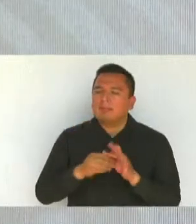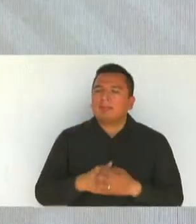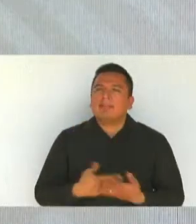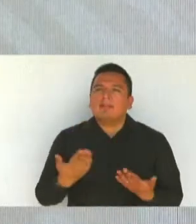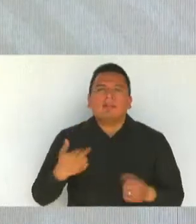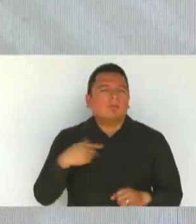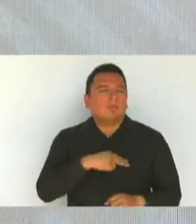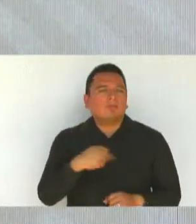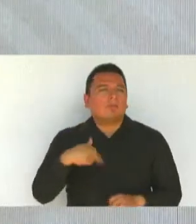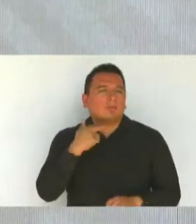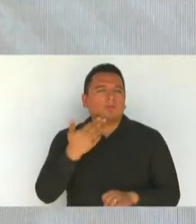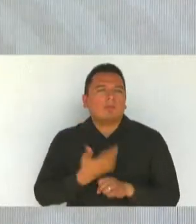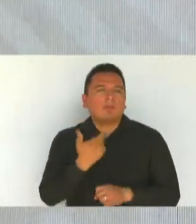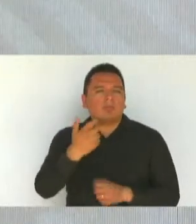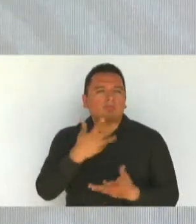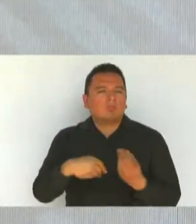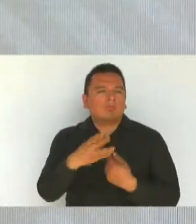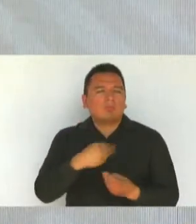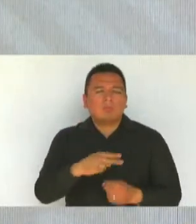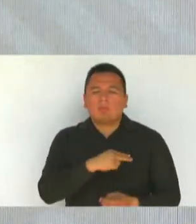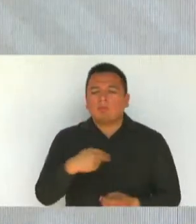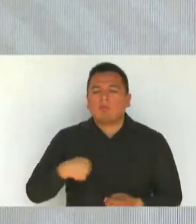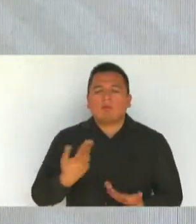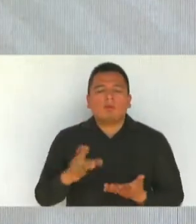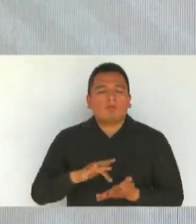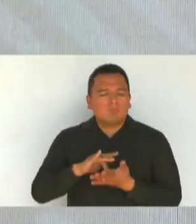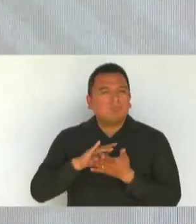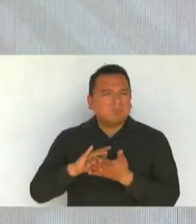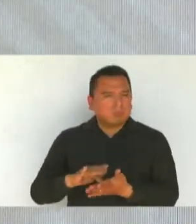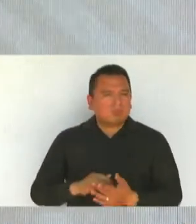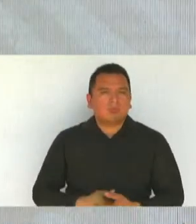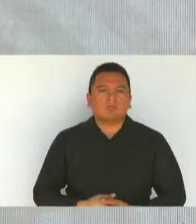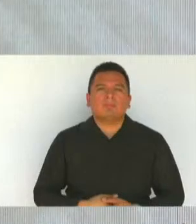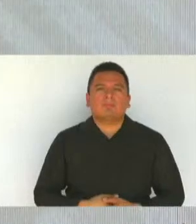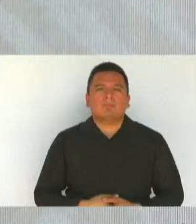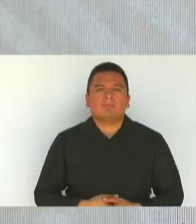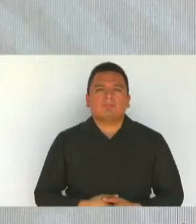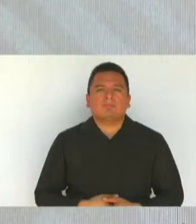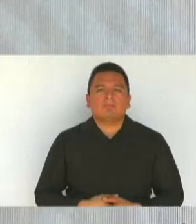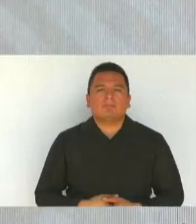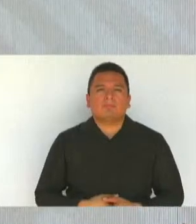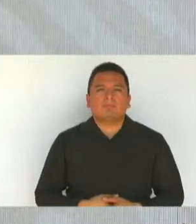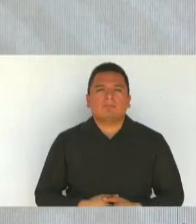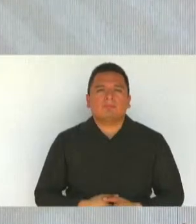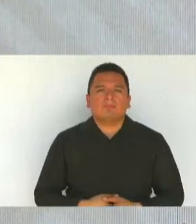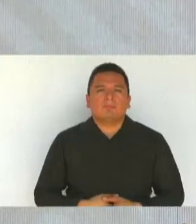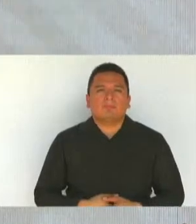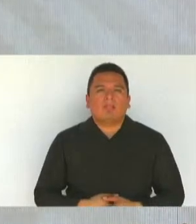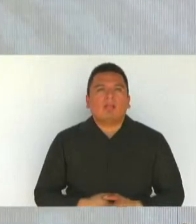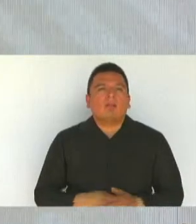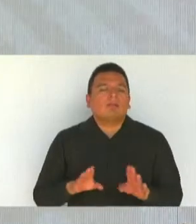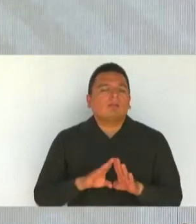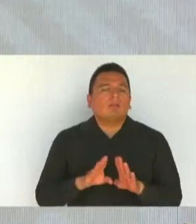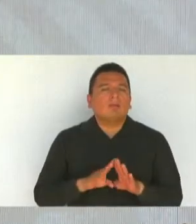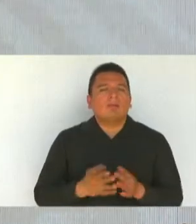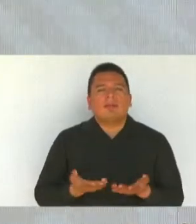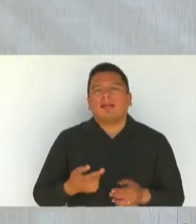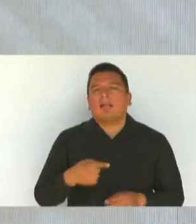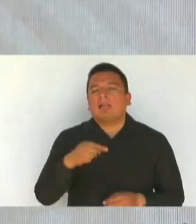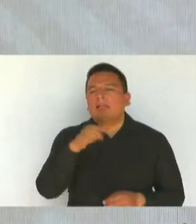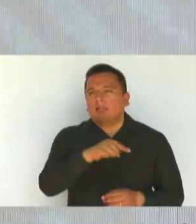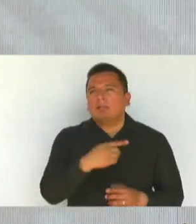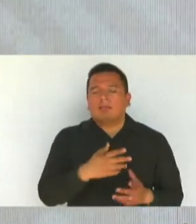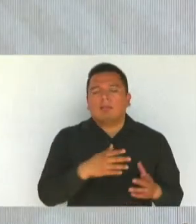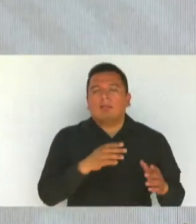Secretaría de Economía, empezaríamos a trabajar con esto. Inmediatamente al interior de la Secretaría ya se empezaron a